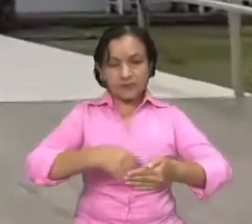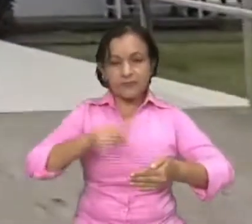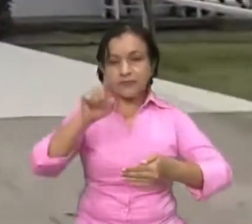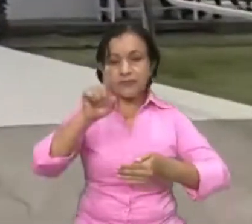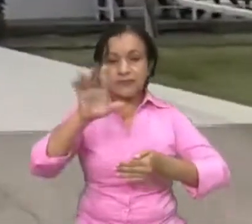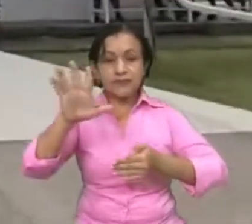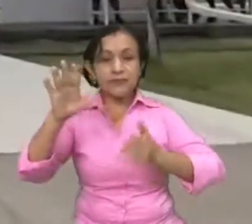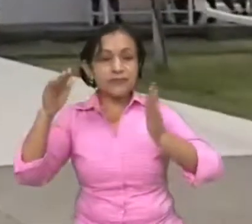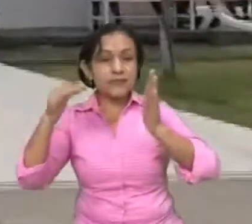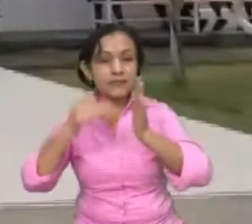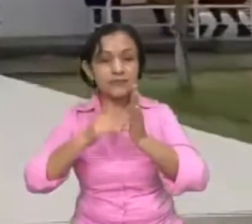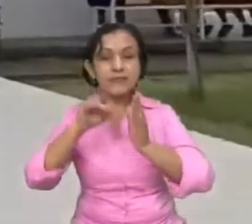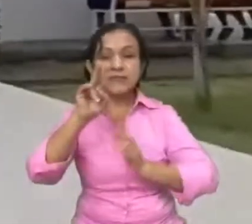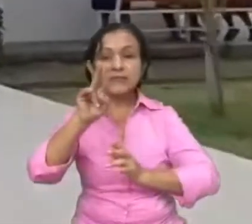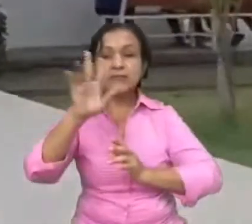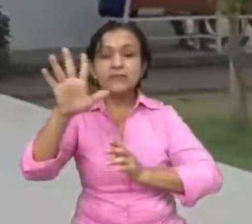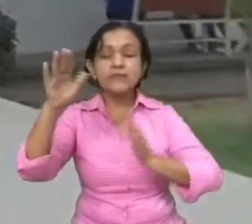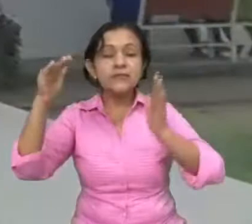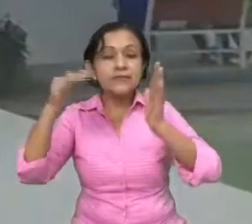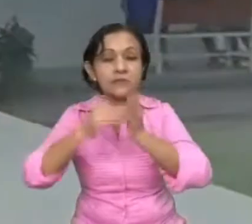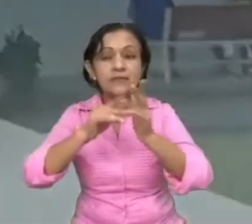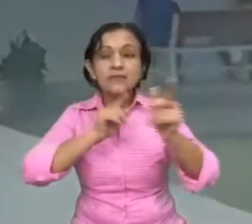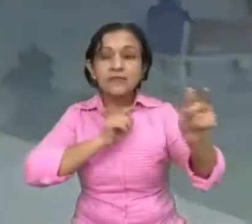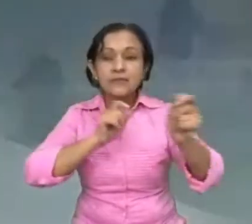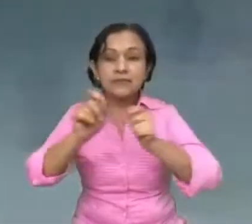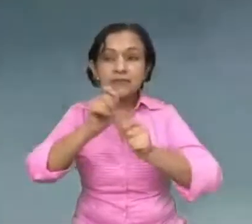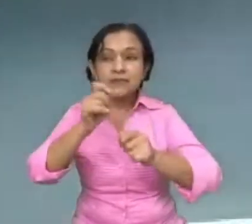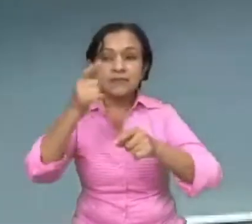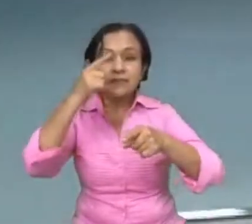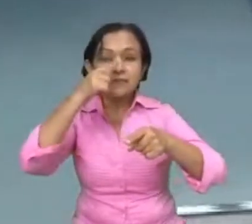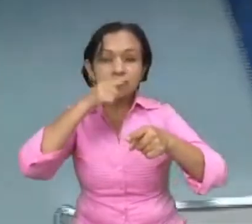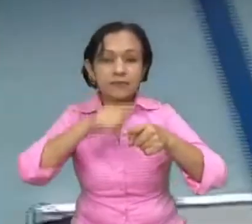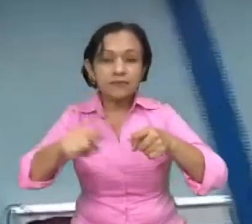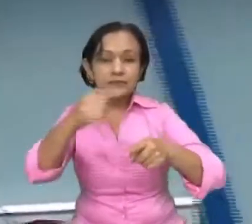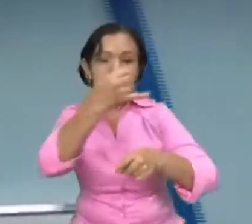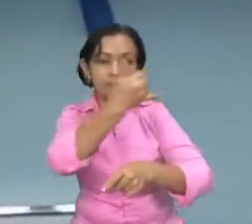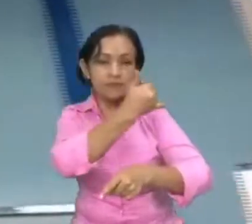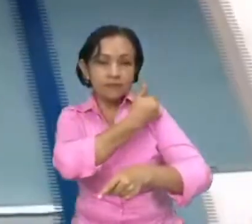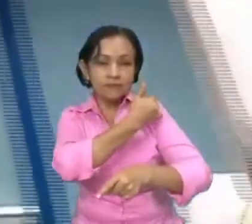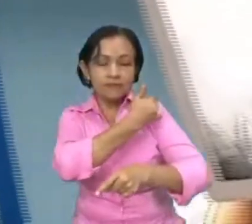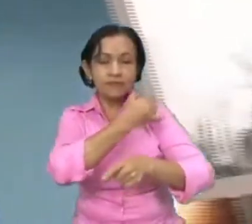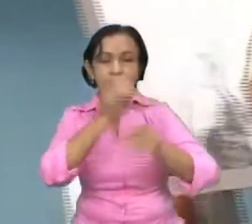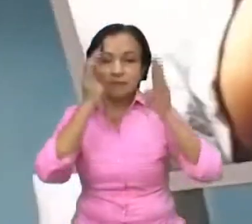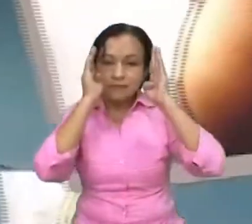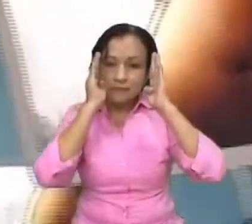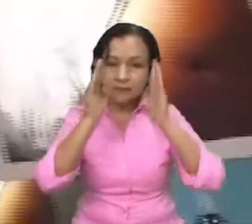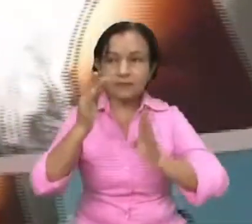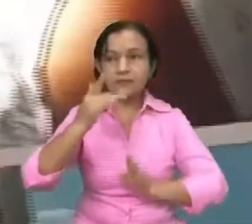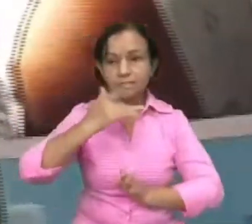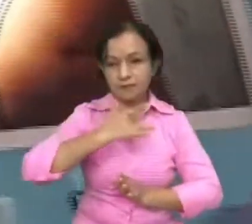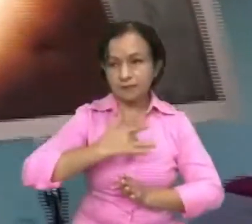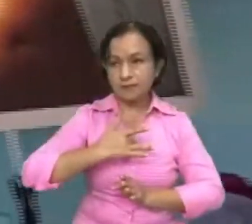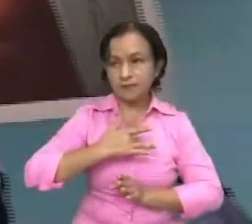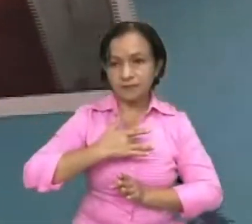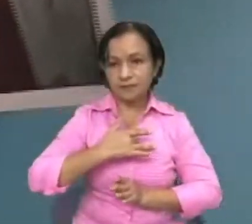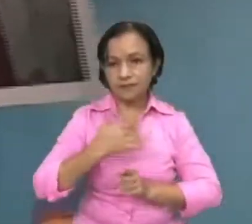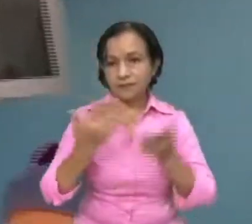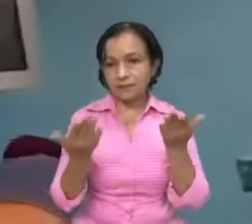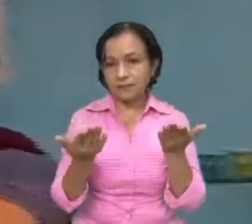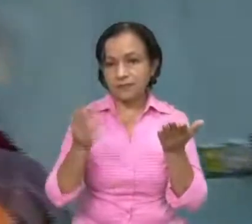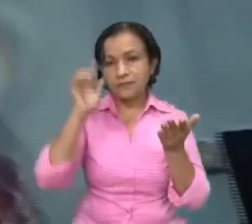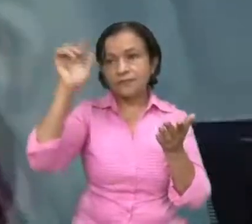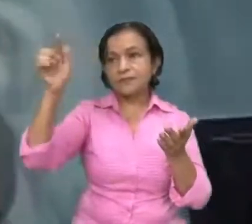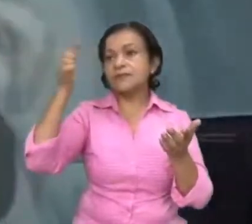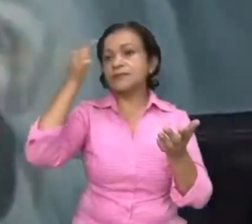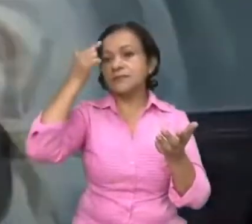desde 15.000 hasta 25.000 dólares de gastos hospitalarios para el abordaje quirúrgico que siempre son necesarios. Sí.